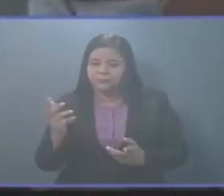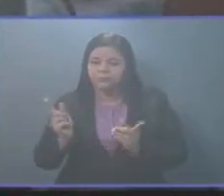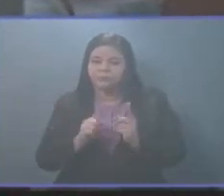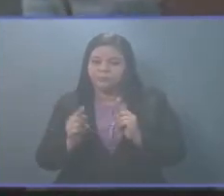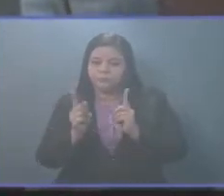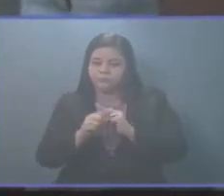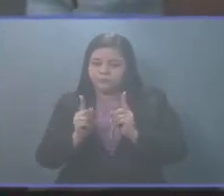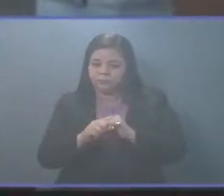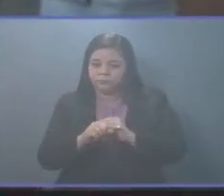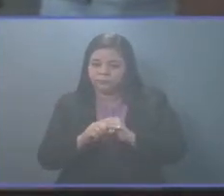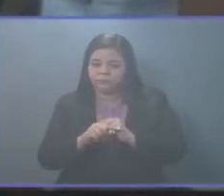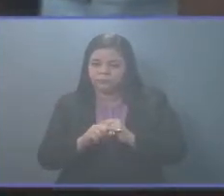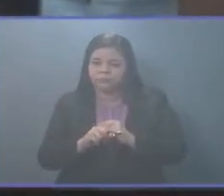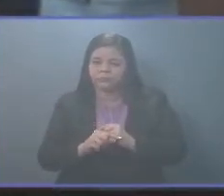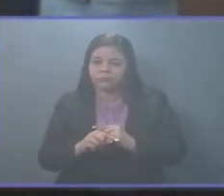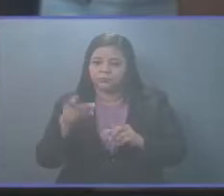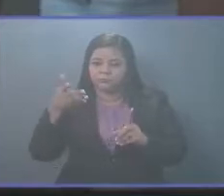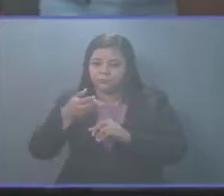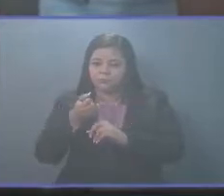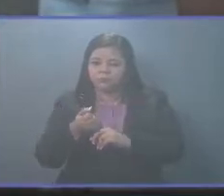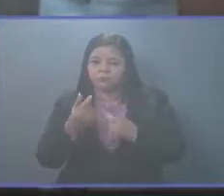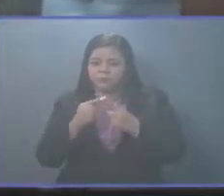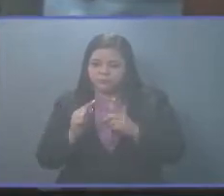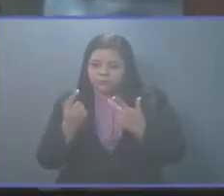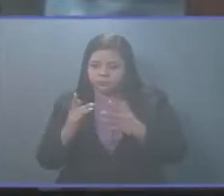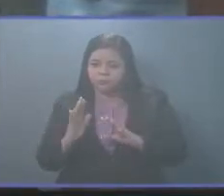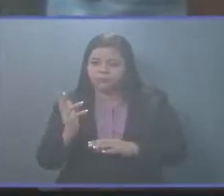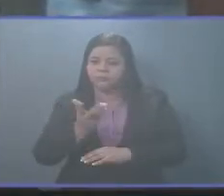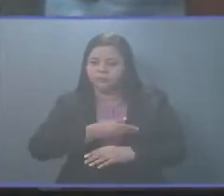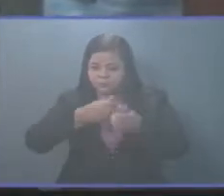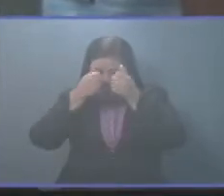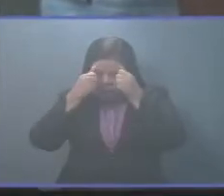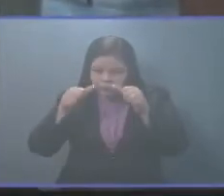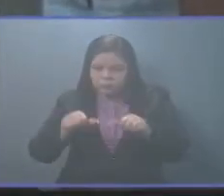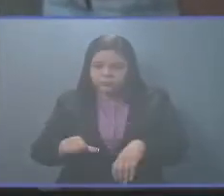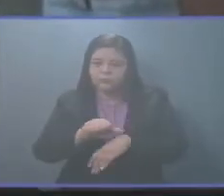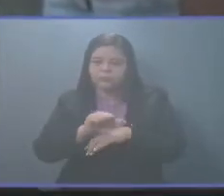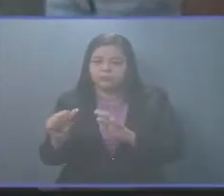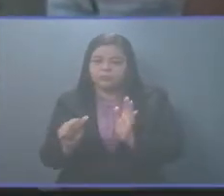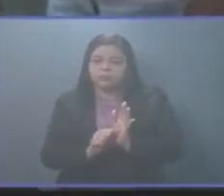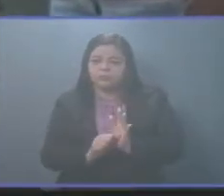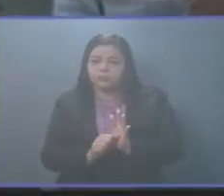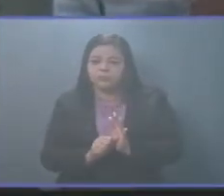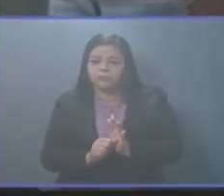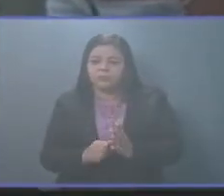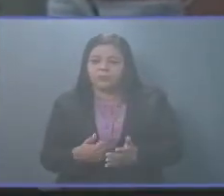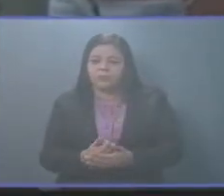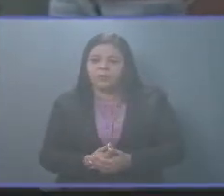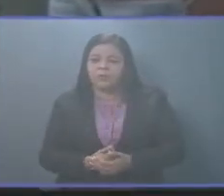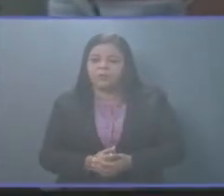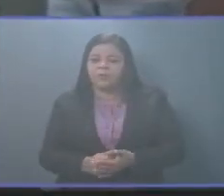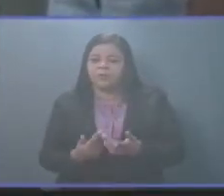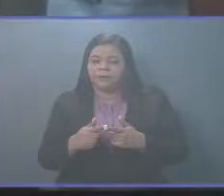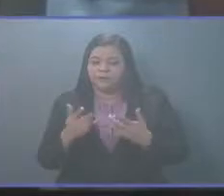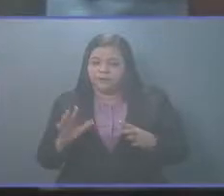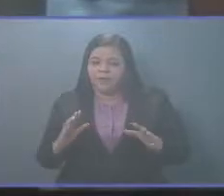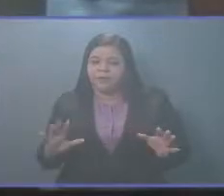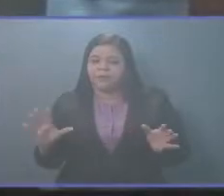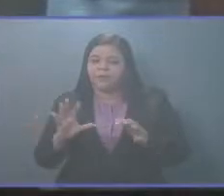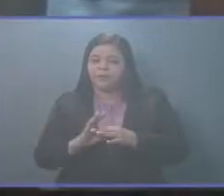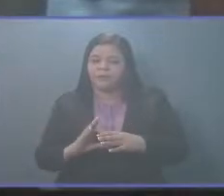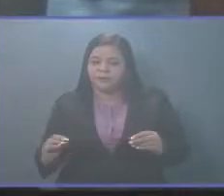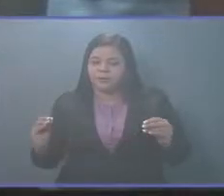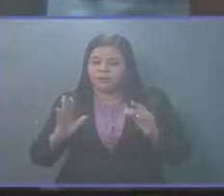destino y eso supondría que eso debería ser aprobado por una Asamblea Legislativa en tanto modifica el destino de